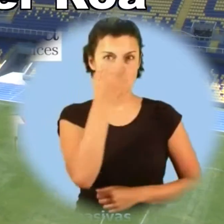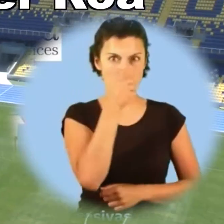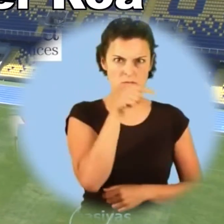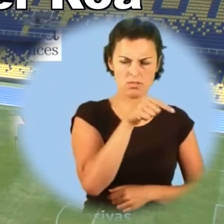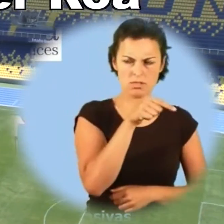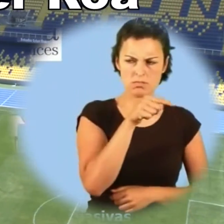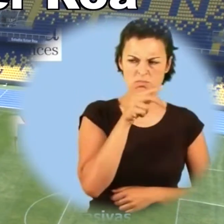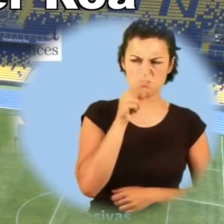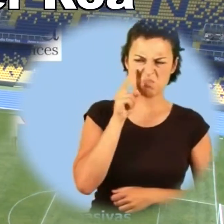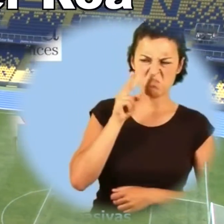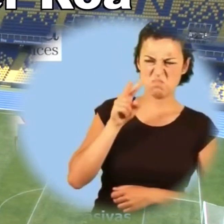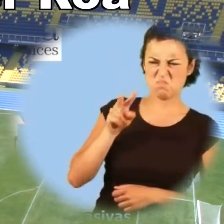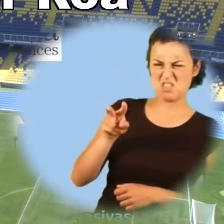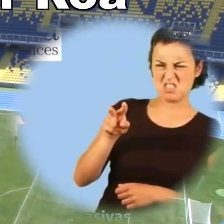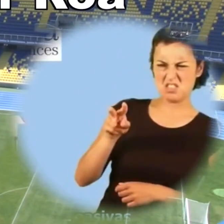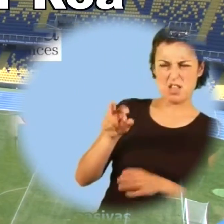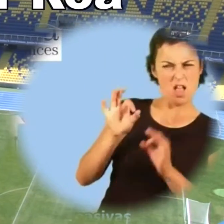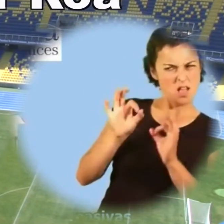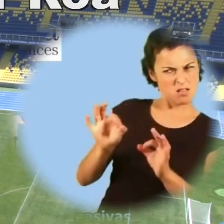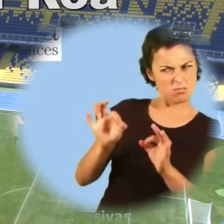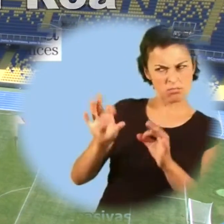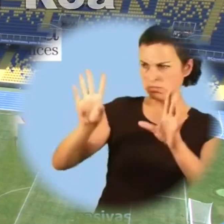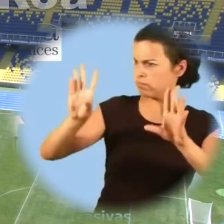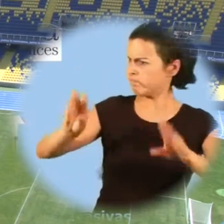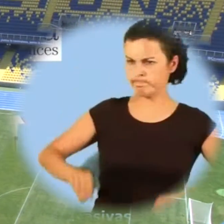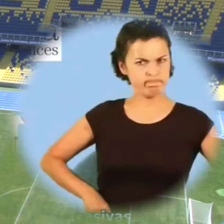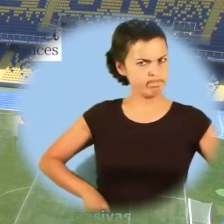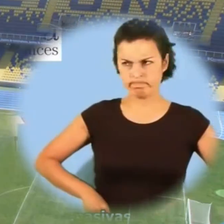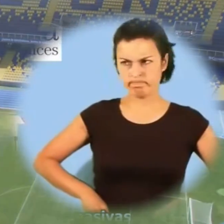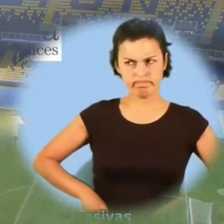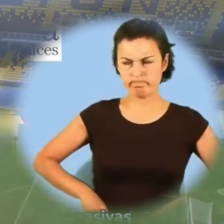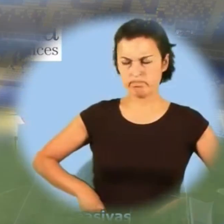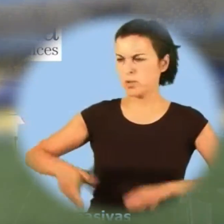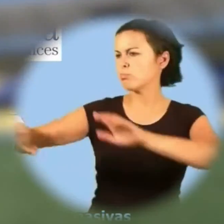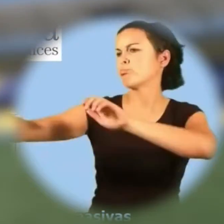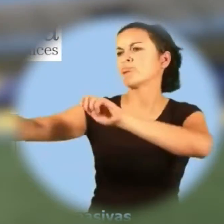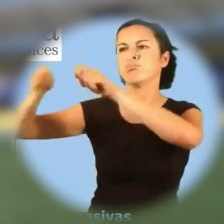Recomendaciones de evacuación Estadio Esther Roa.